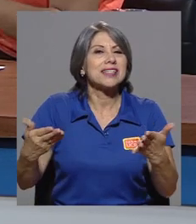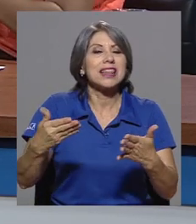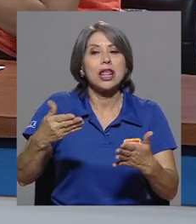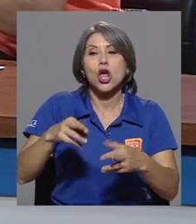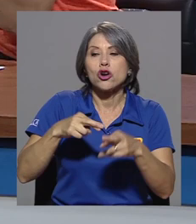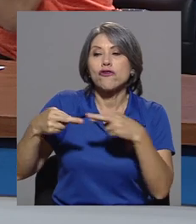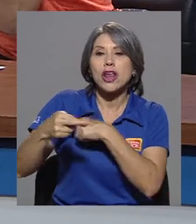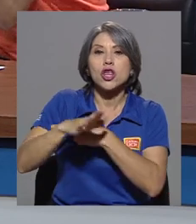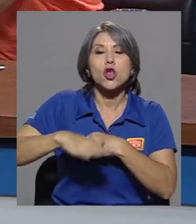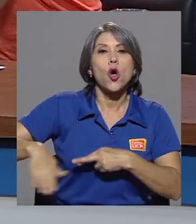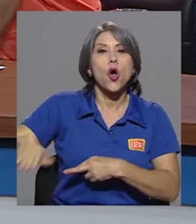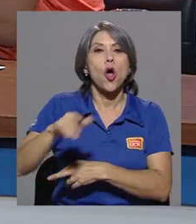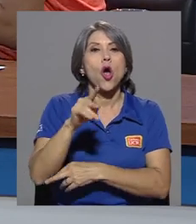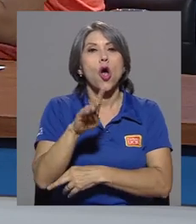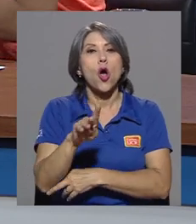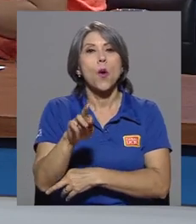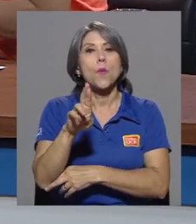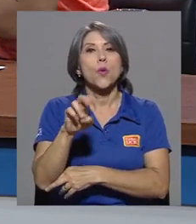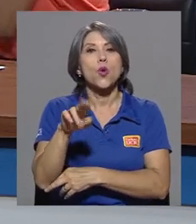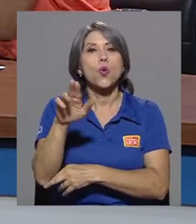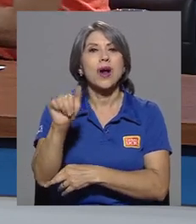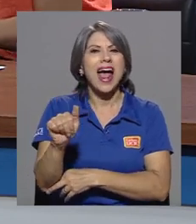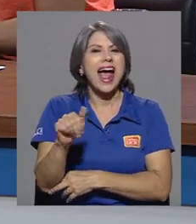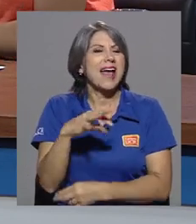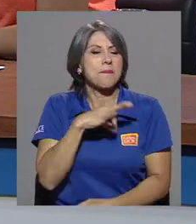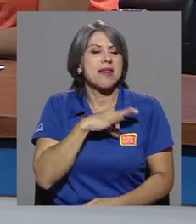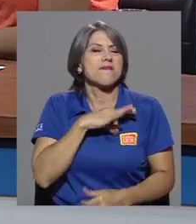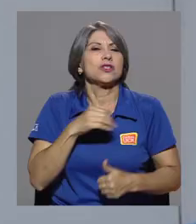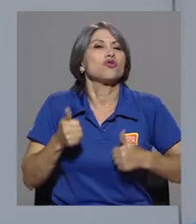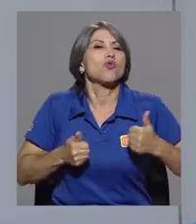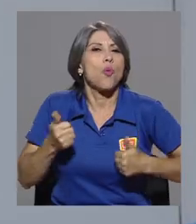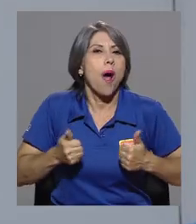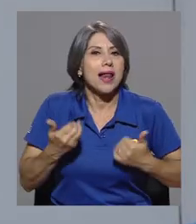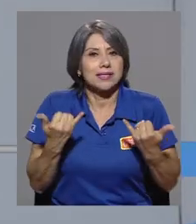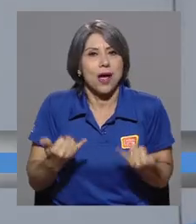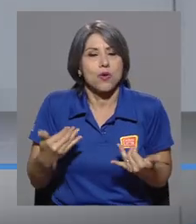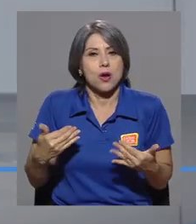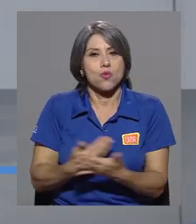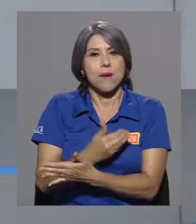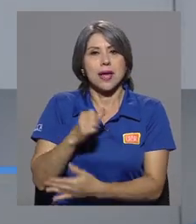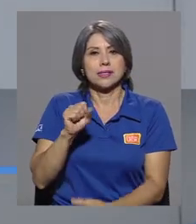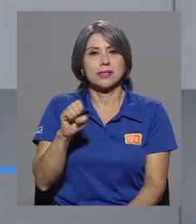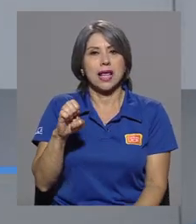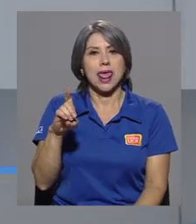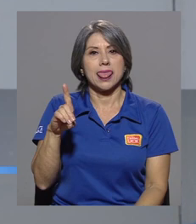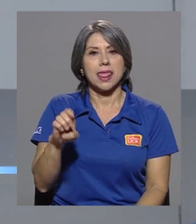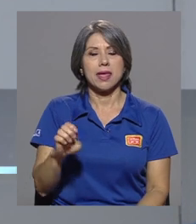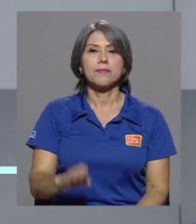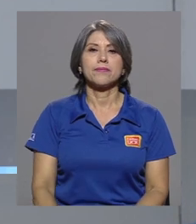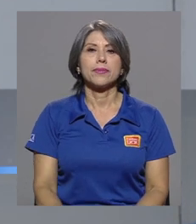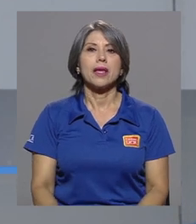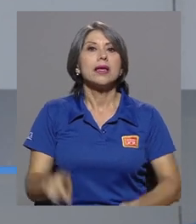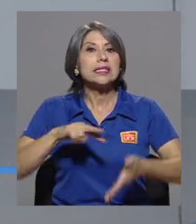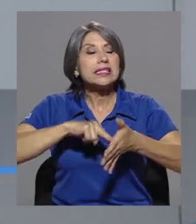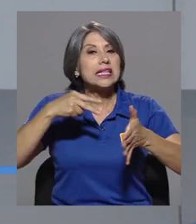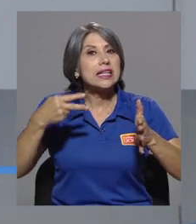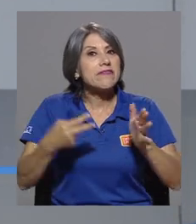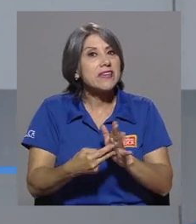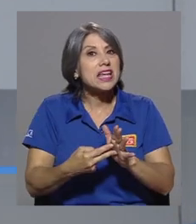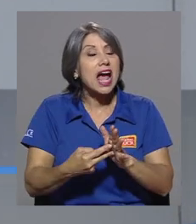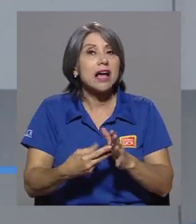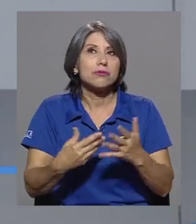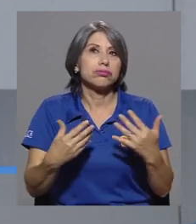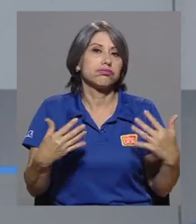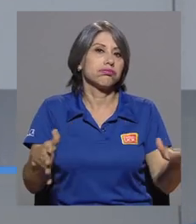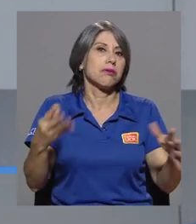el tener ahora una sede qué beneficios le trae bueno significa una noticia esperada por